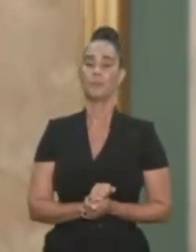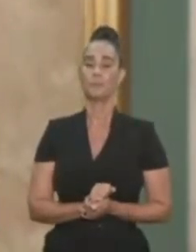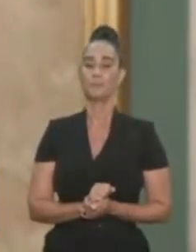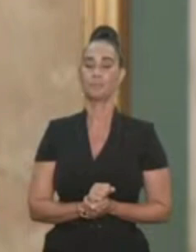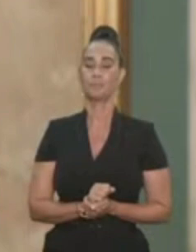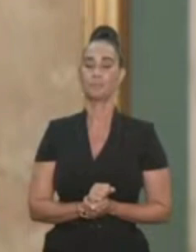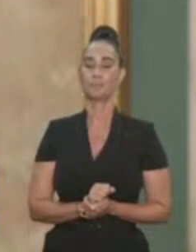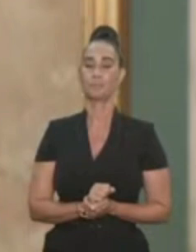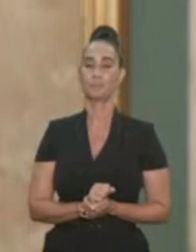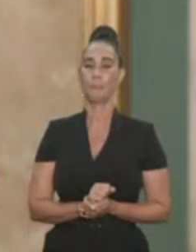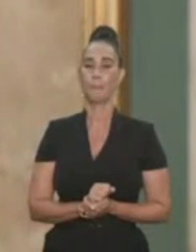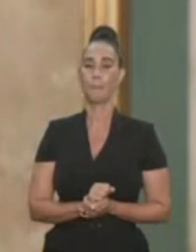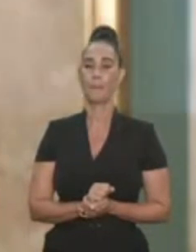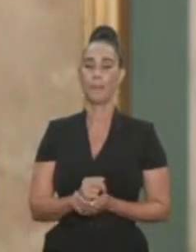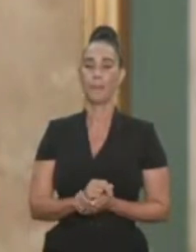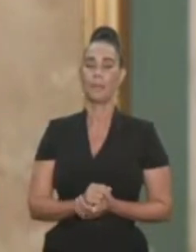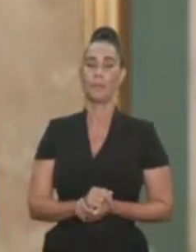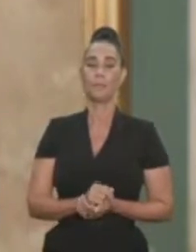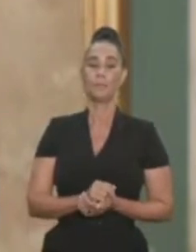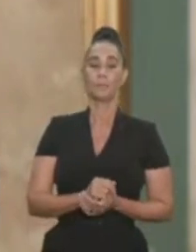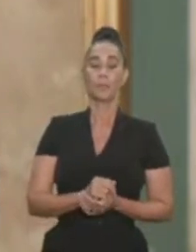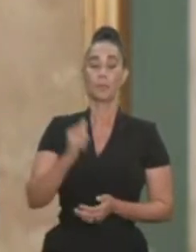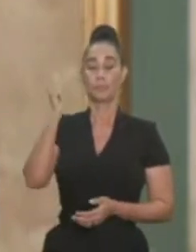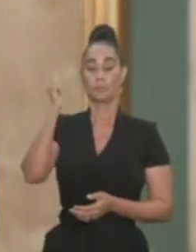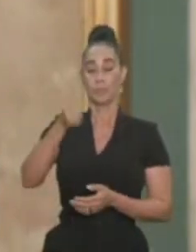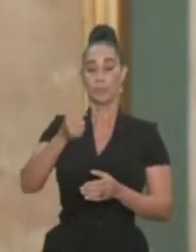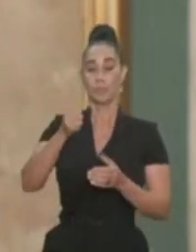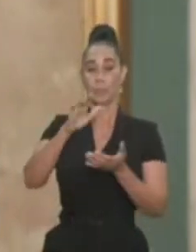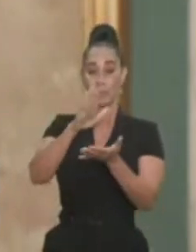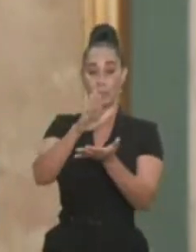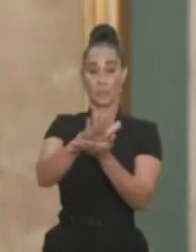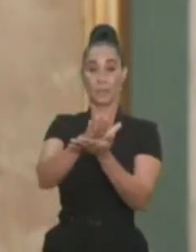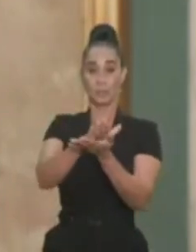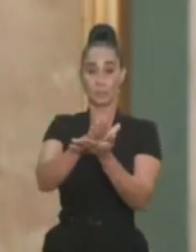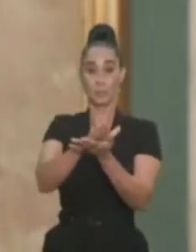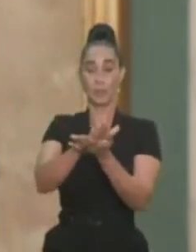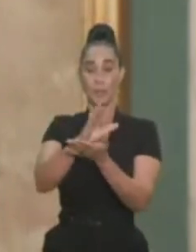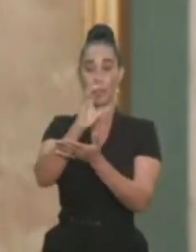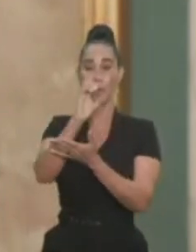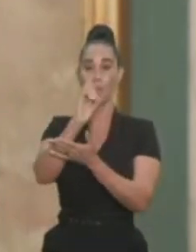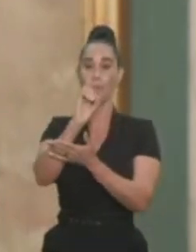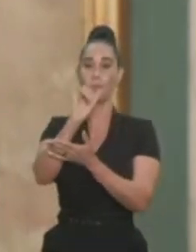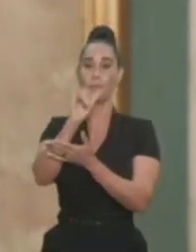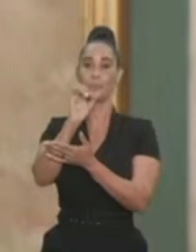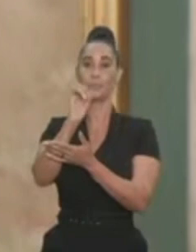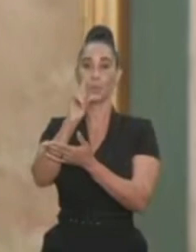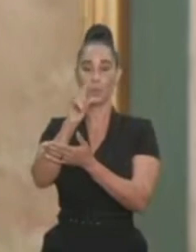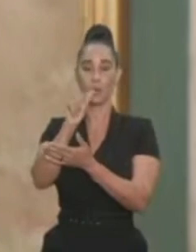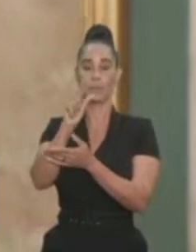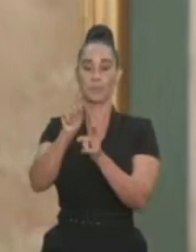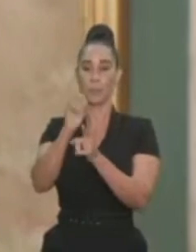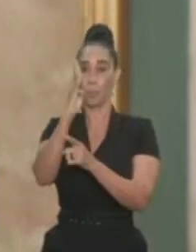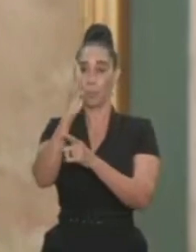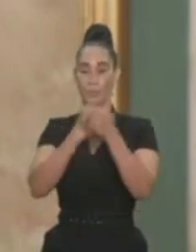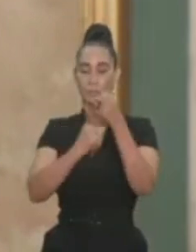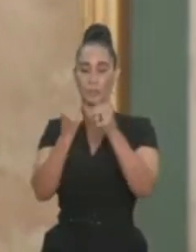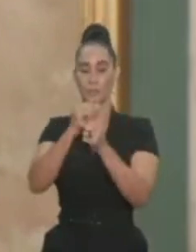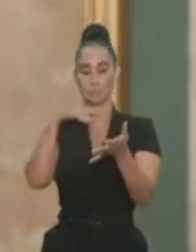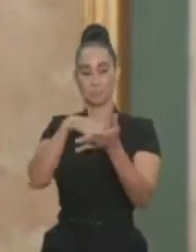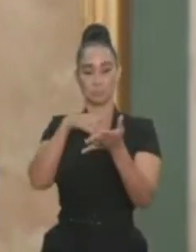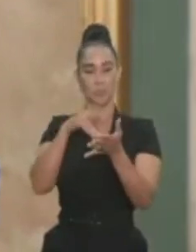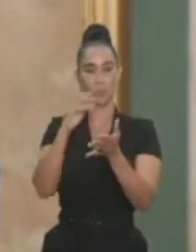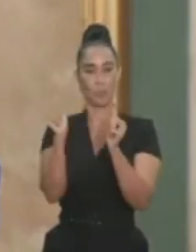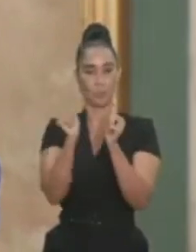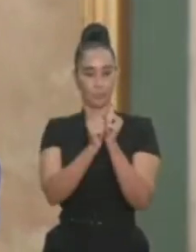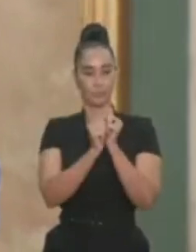Nosotros duramos, Orlando entró también en el Colegio Loyola cuando estábamos juntos, duramos 4 años juntos. En un momento muy especial porque